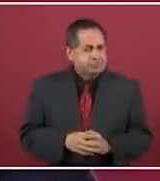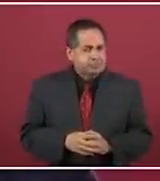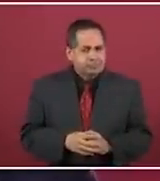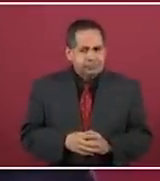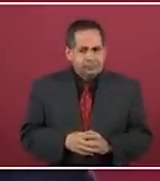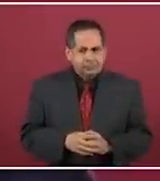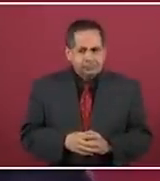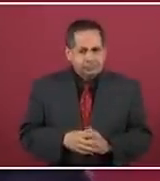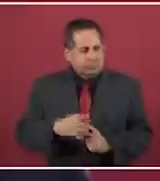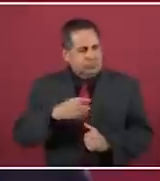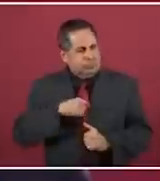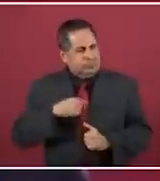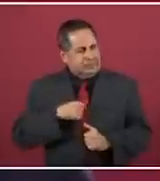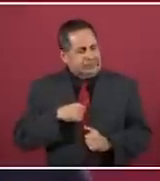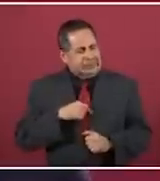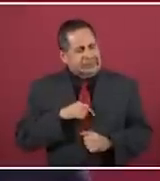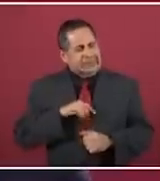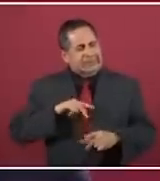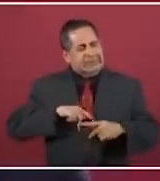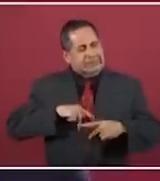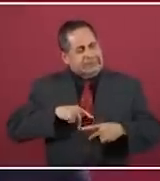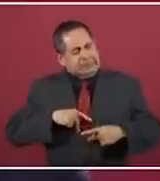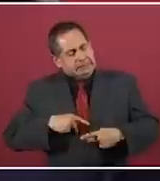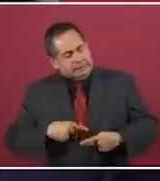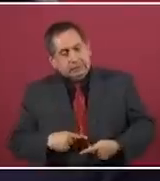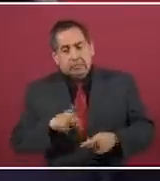me quiebro, pero no me doblo.